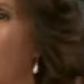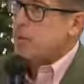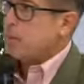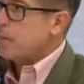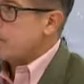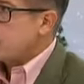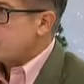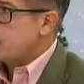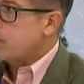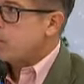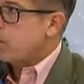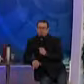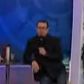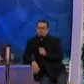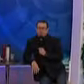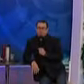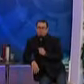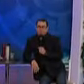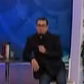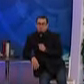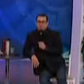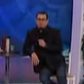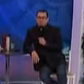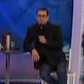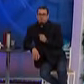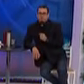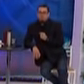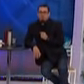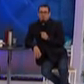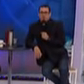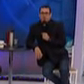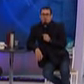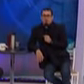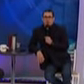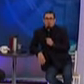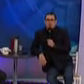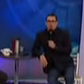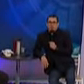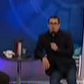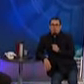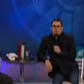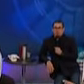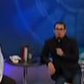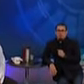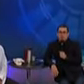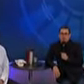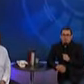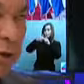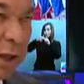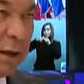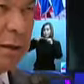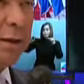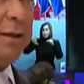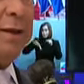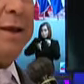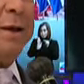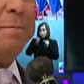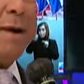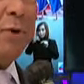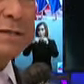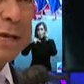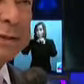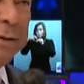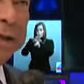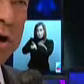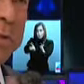que por lo menos las cuentas la cuadren para mentir en este caso de las parturientas. Mire, vamos a sellar la frontera. Demasiado